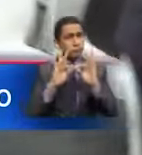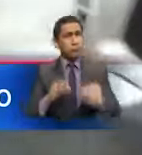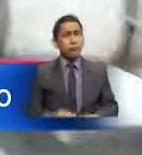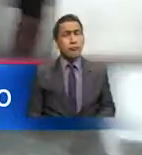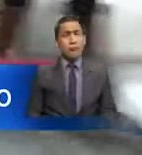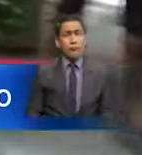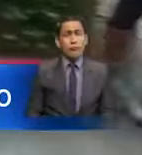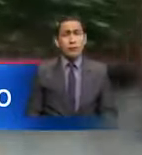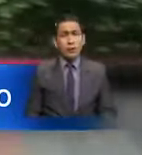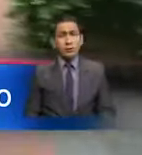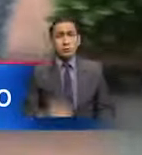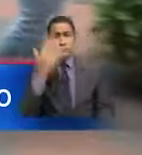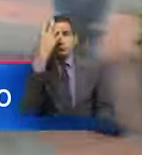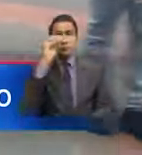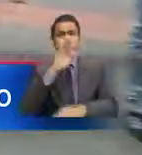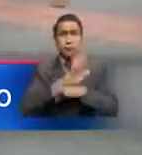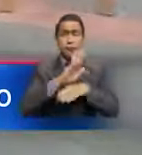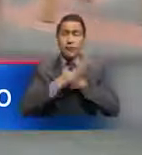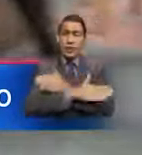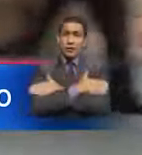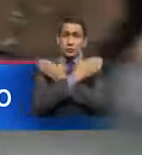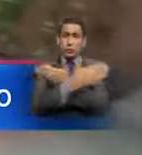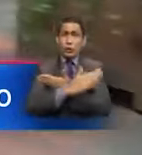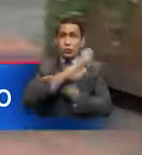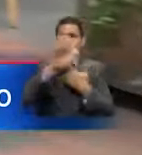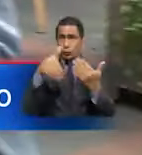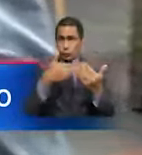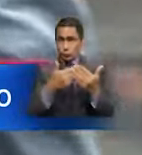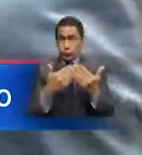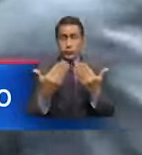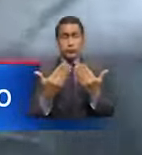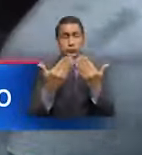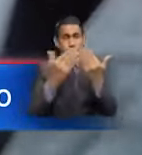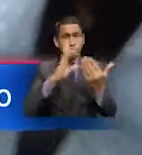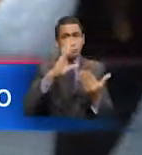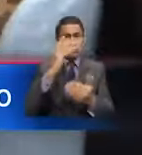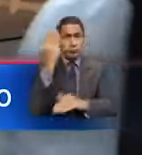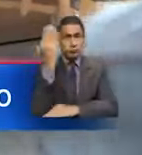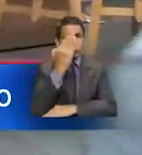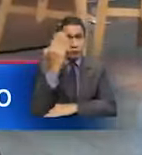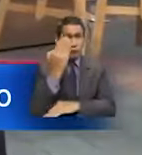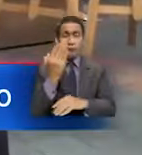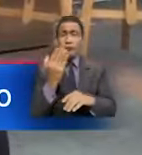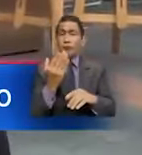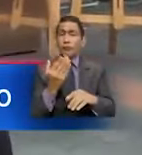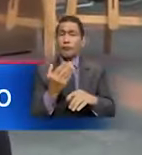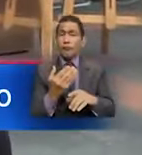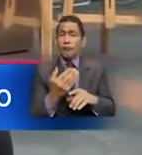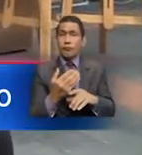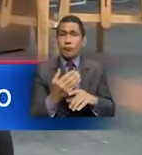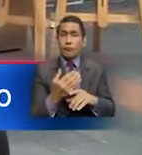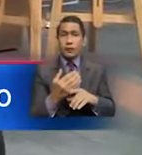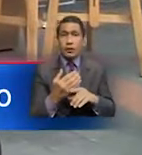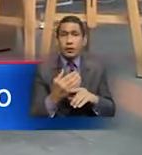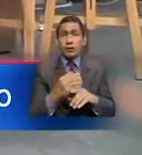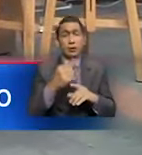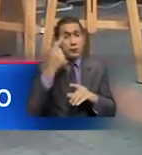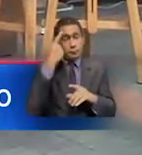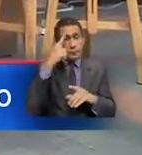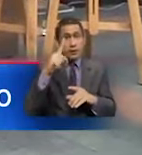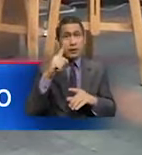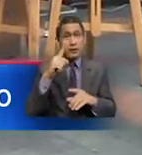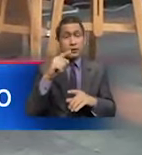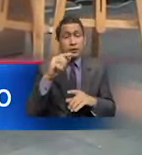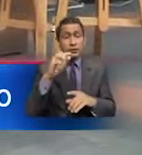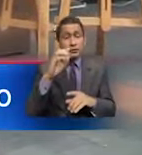buenas tardes, un cordial saludo a todos los televidentes de TC Televisión. En efecto, pues ya para el cierre del mes